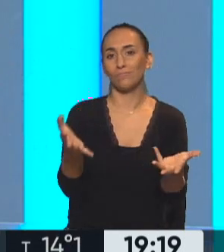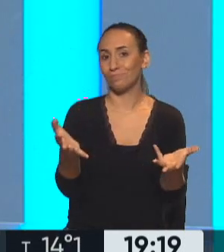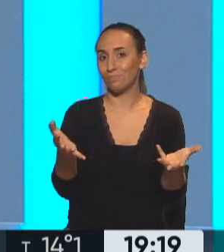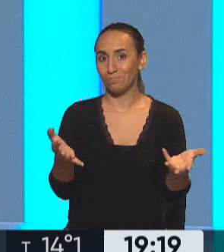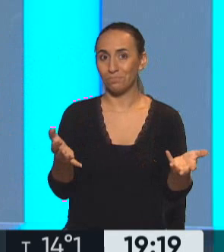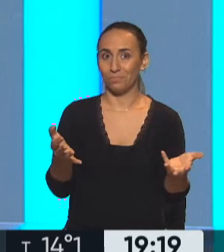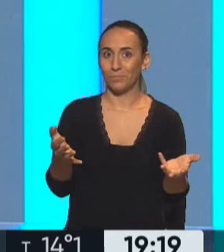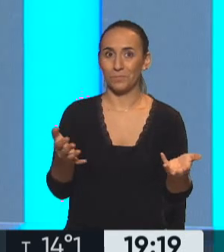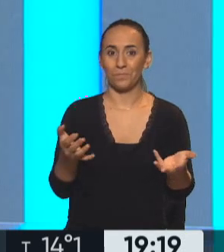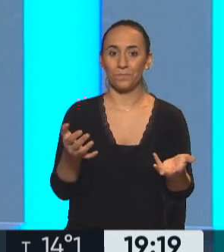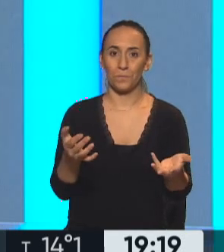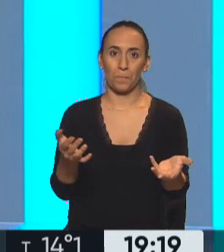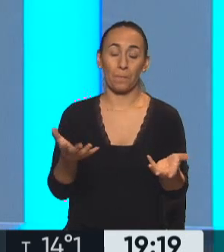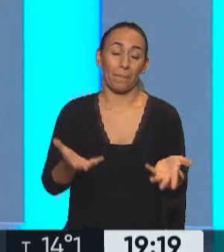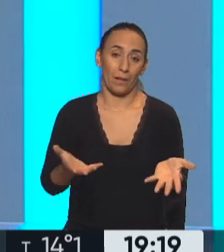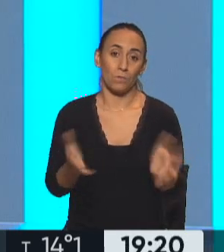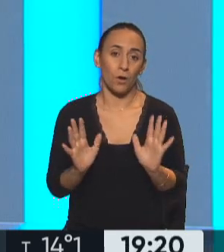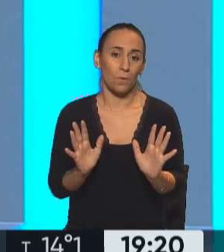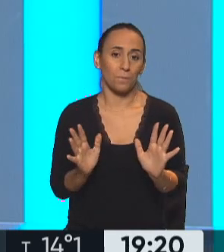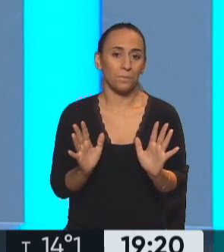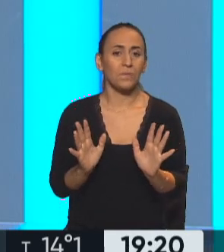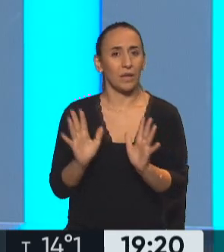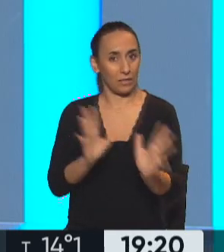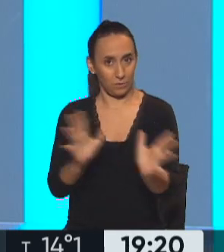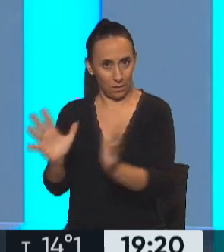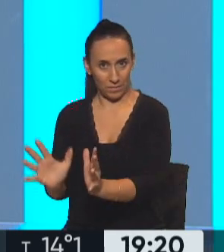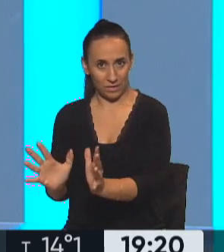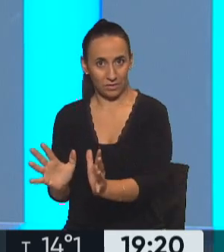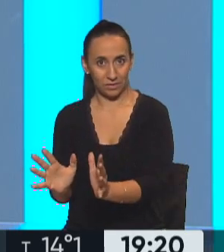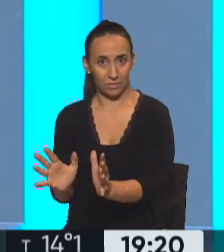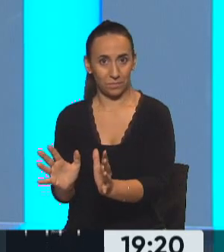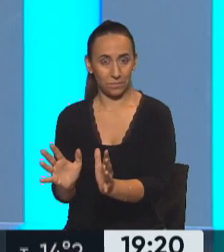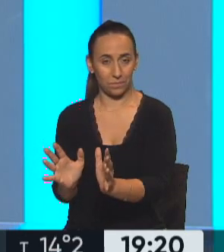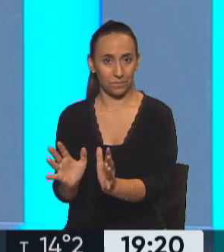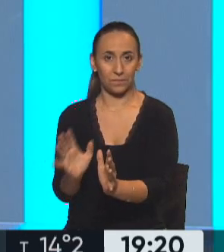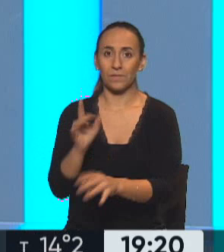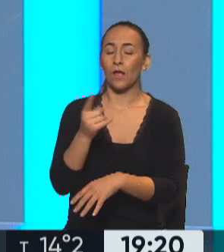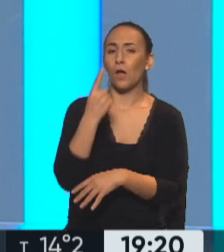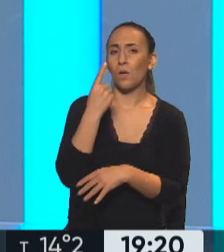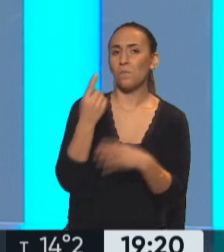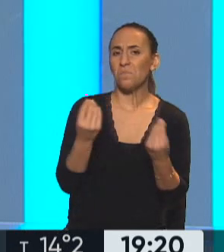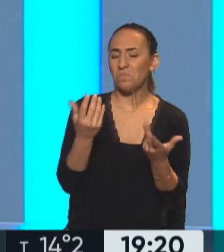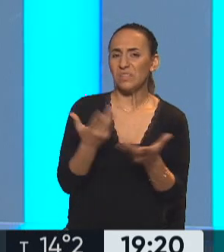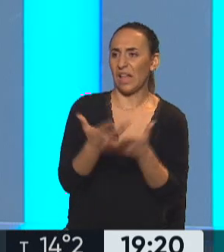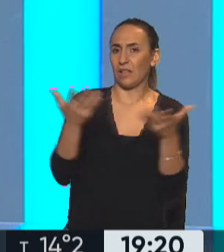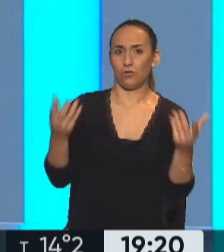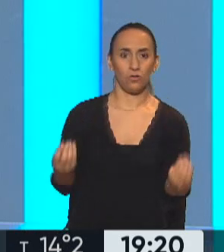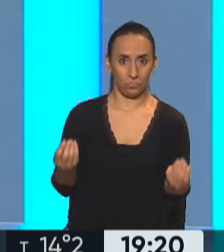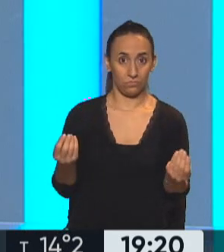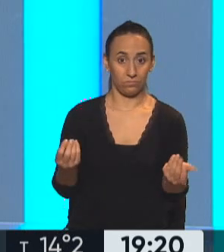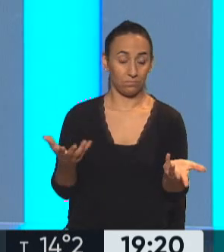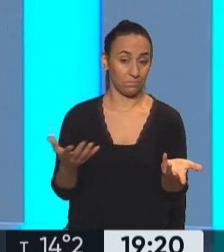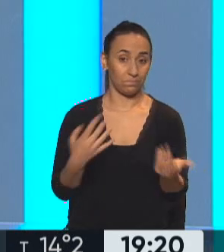A ver, bueno, pero esto por un lado. ¿Por qué tantos? En primer lugar, porque se necesita